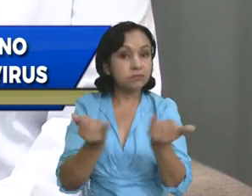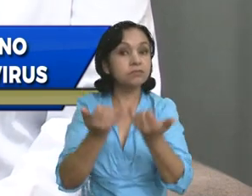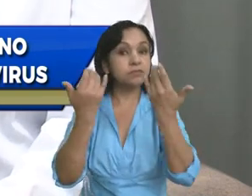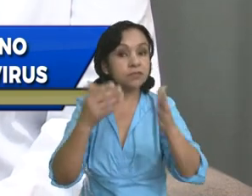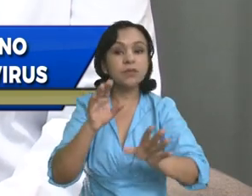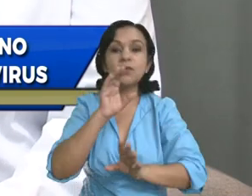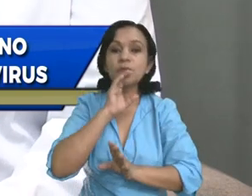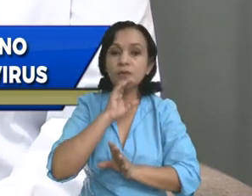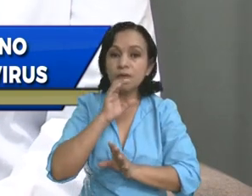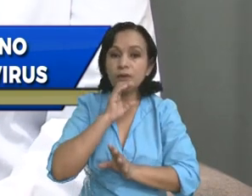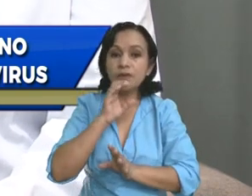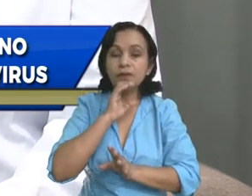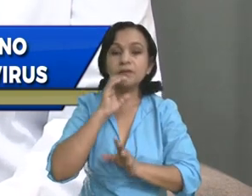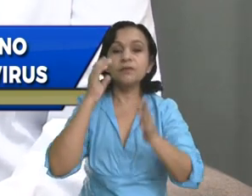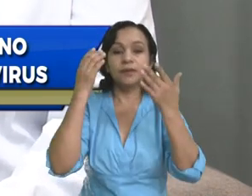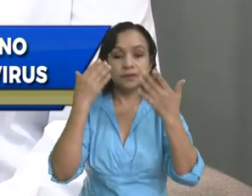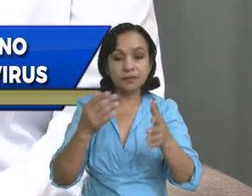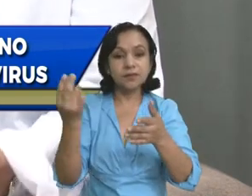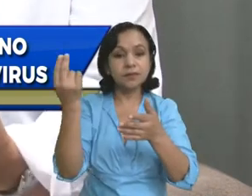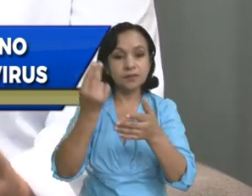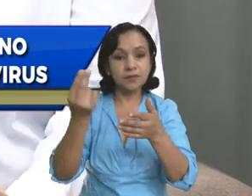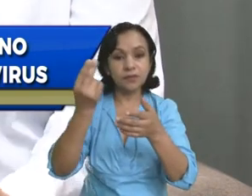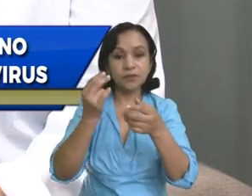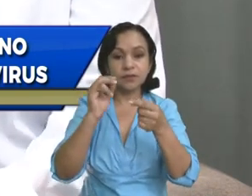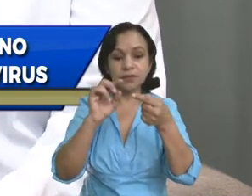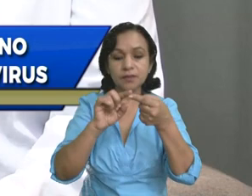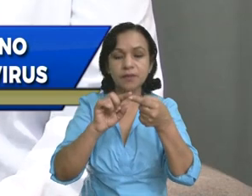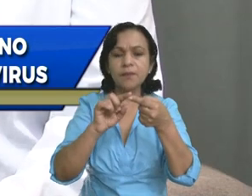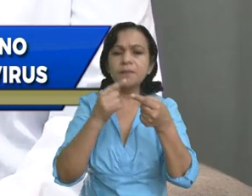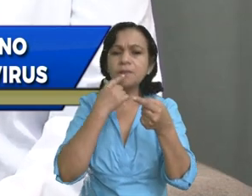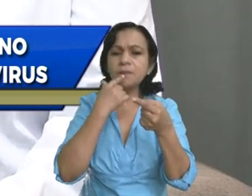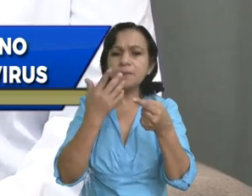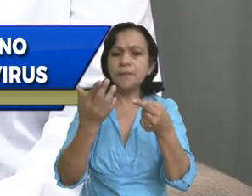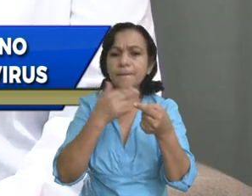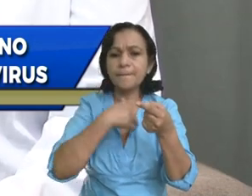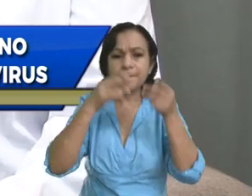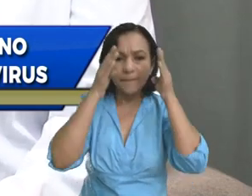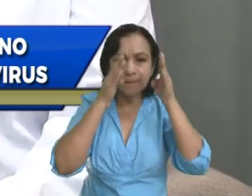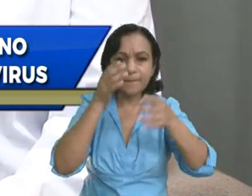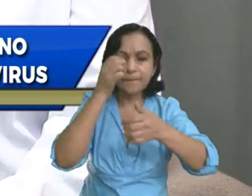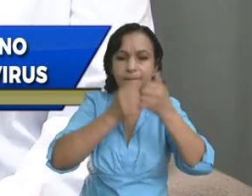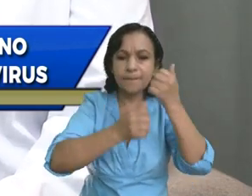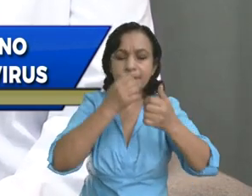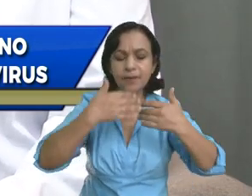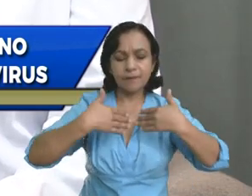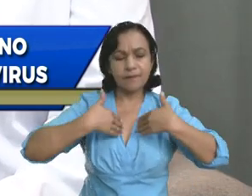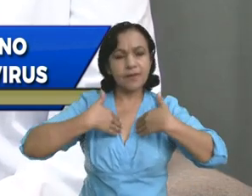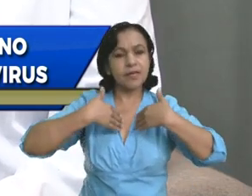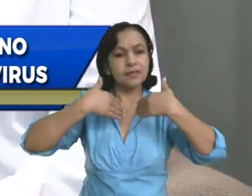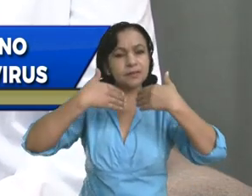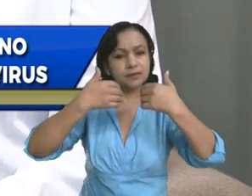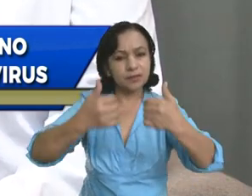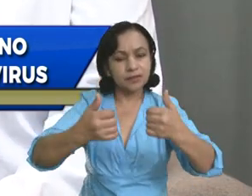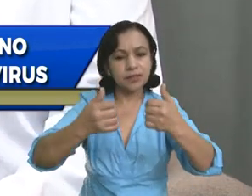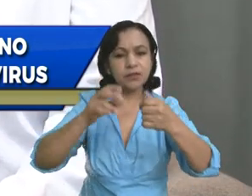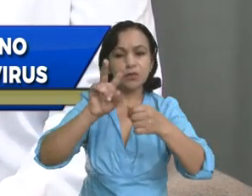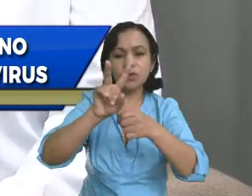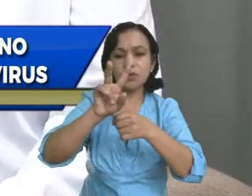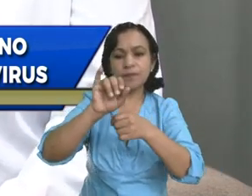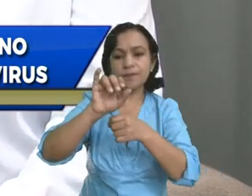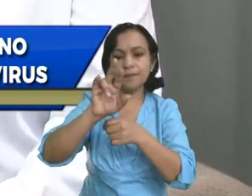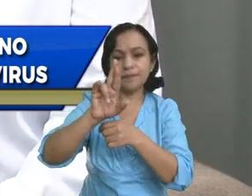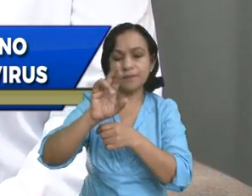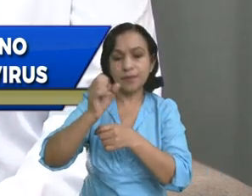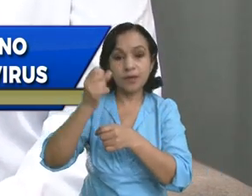Cuba también el uso de los interferones para atender problemas de salud que tienen que ver con virus. Por eso